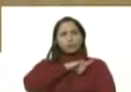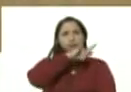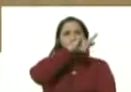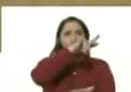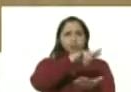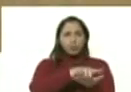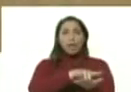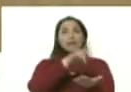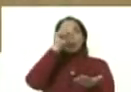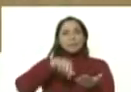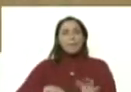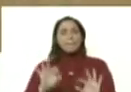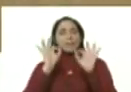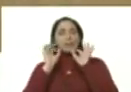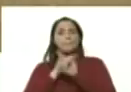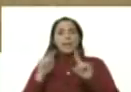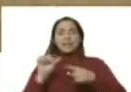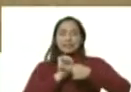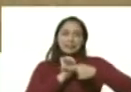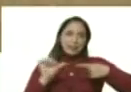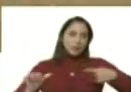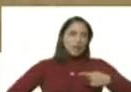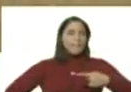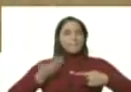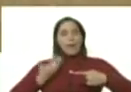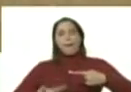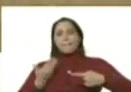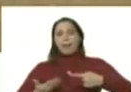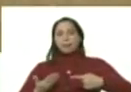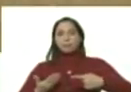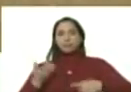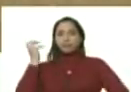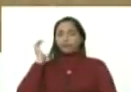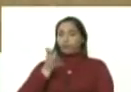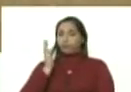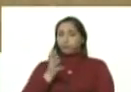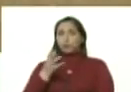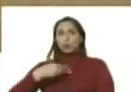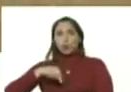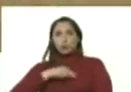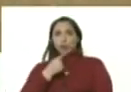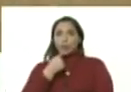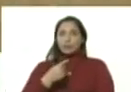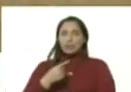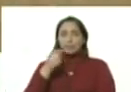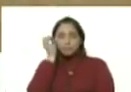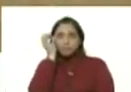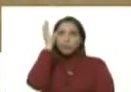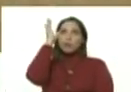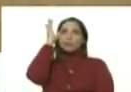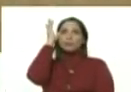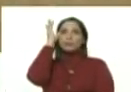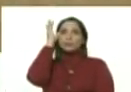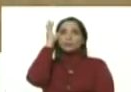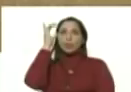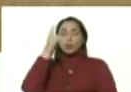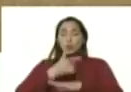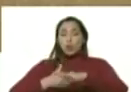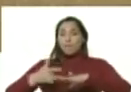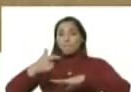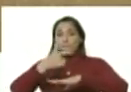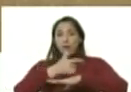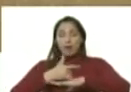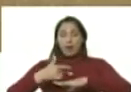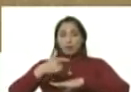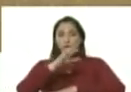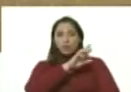específicamente para un seminario muy, muy importante. Hemos de decir que fue una iniciativa de los gobiernos de